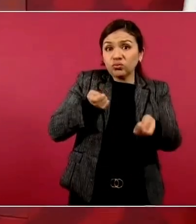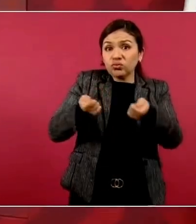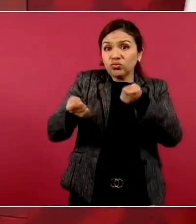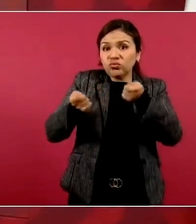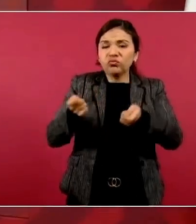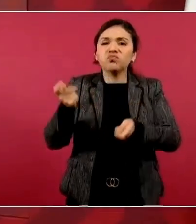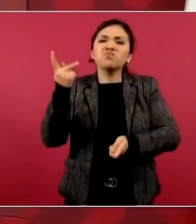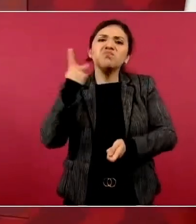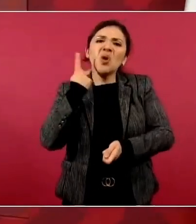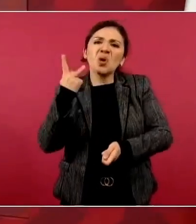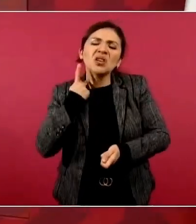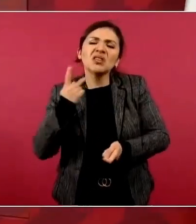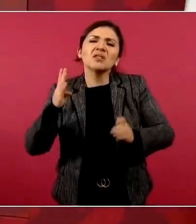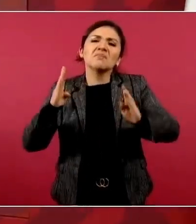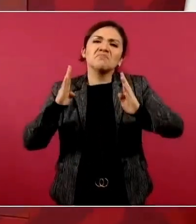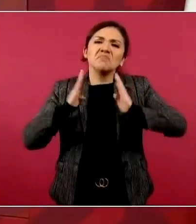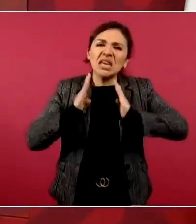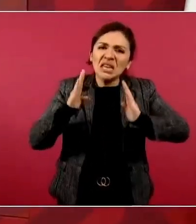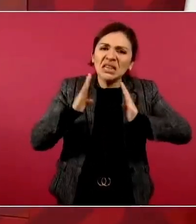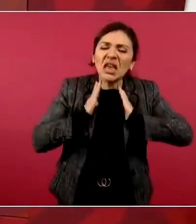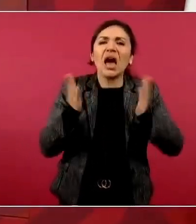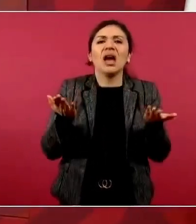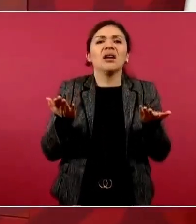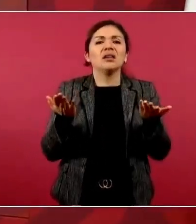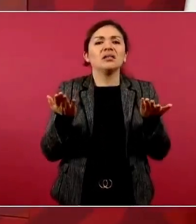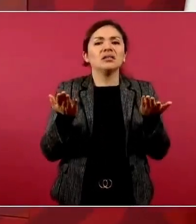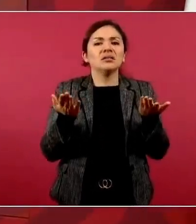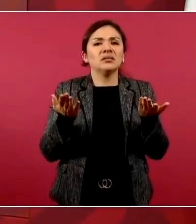político, militar, sí,